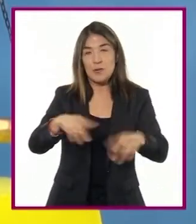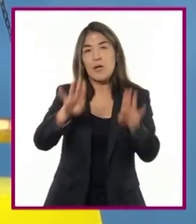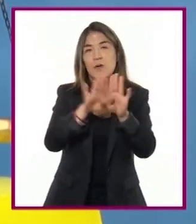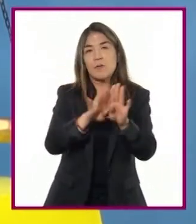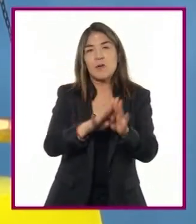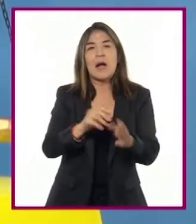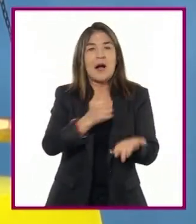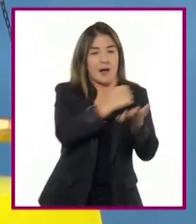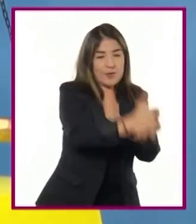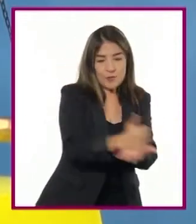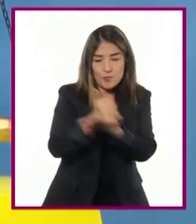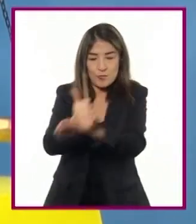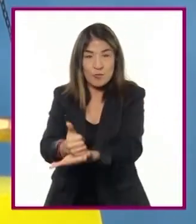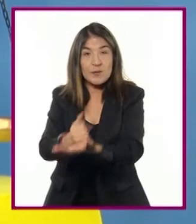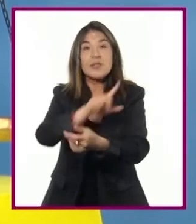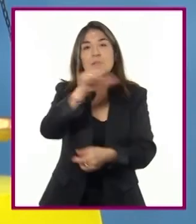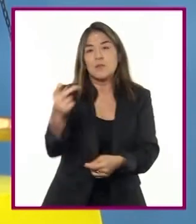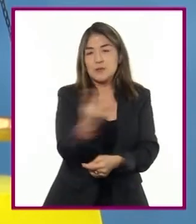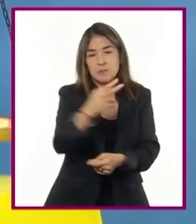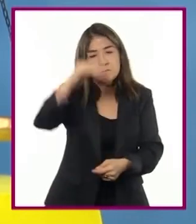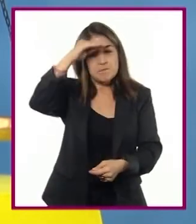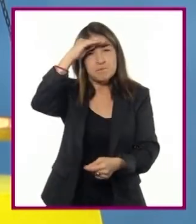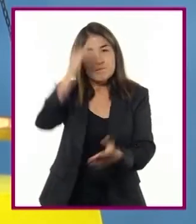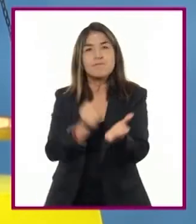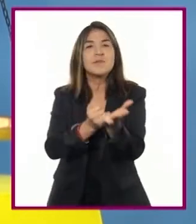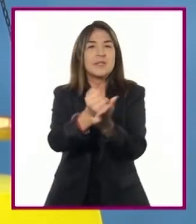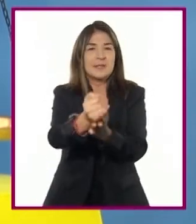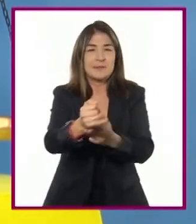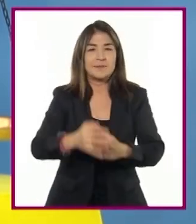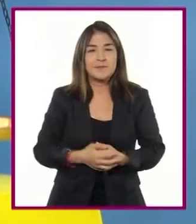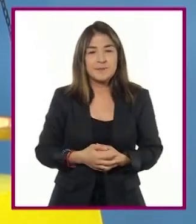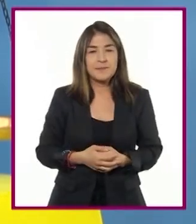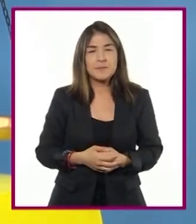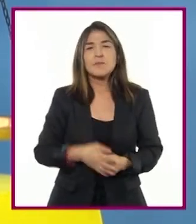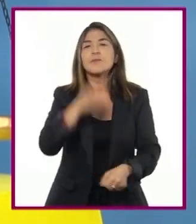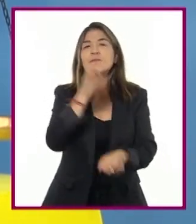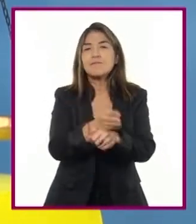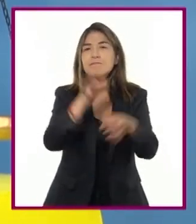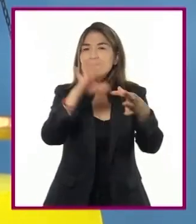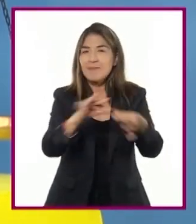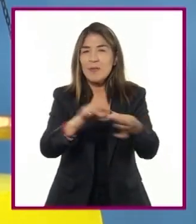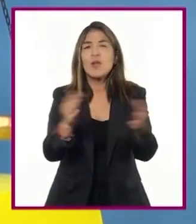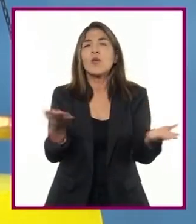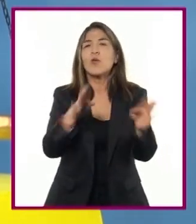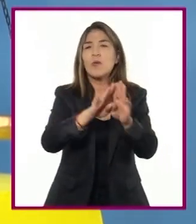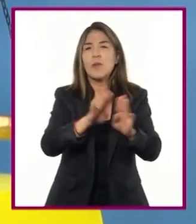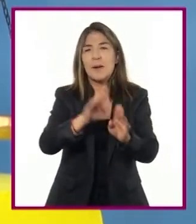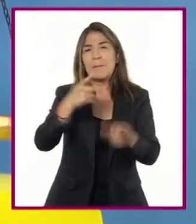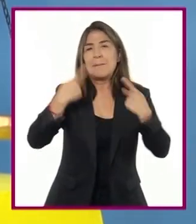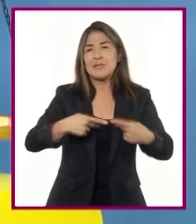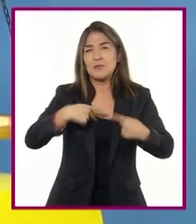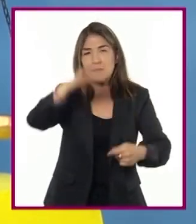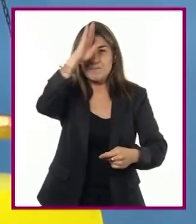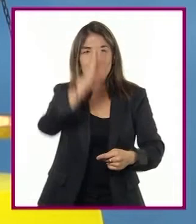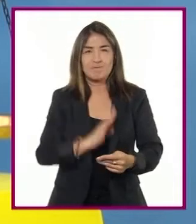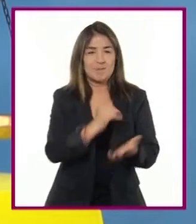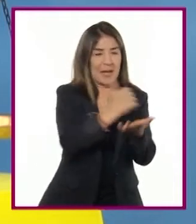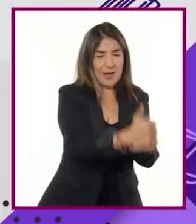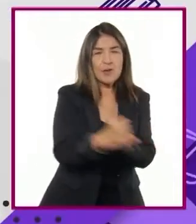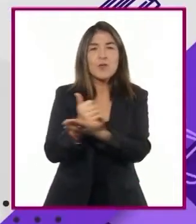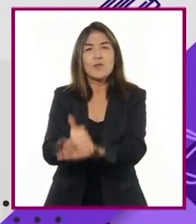que tomarán ellos mismos. Para comprender un poco mejor el papel del mediador, analicemos el siguiente